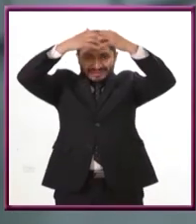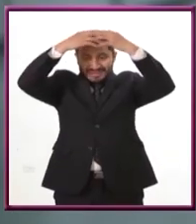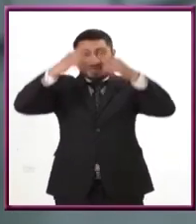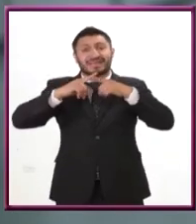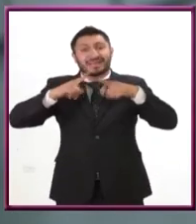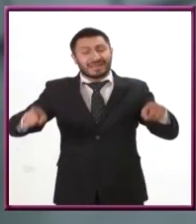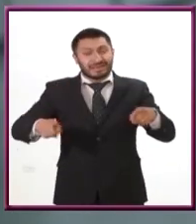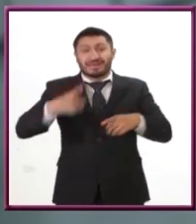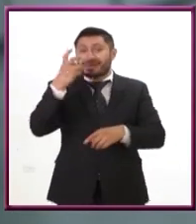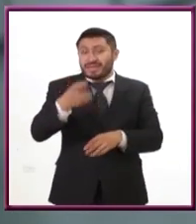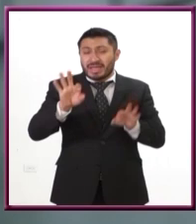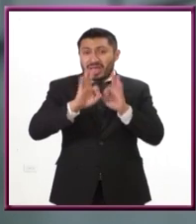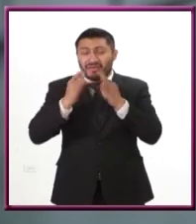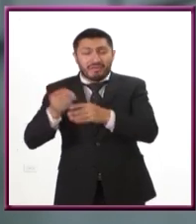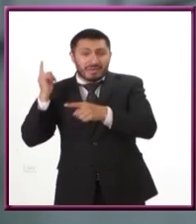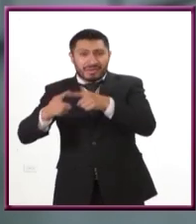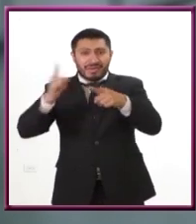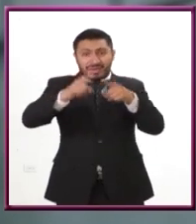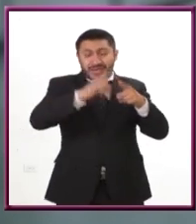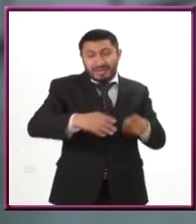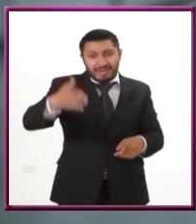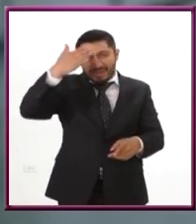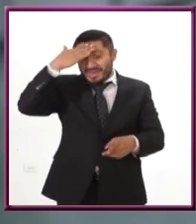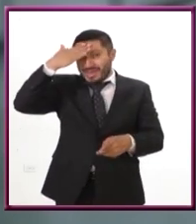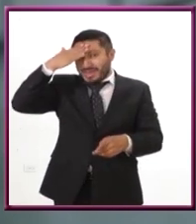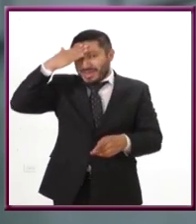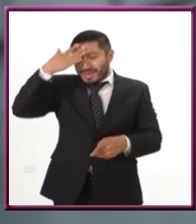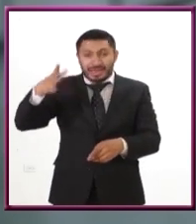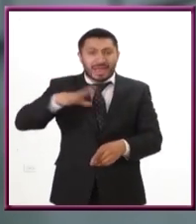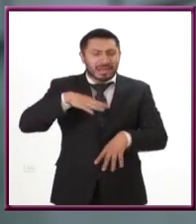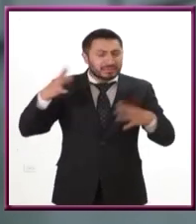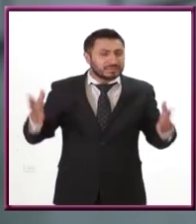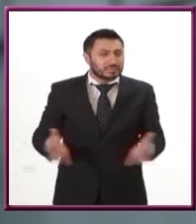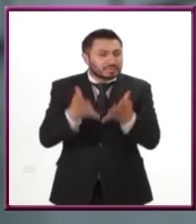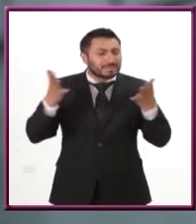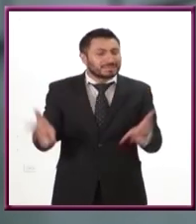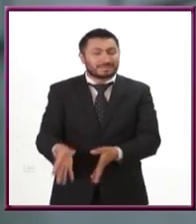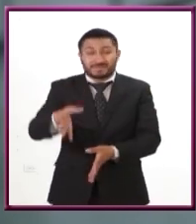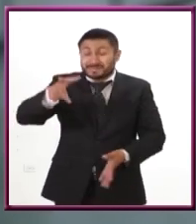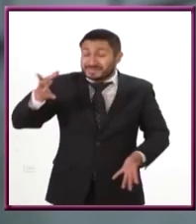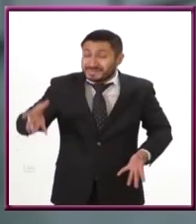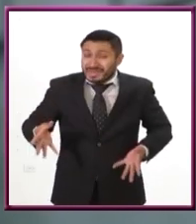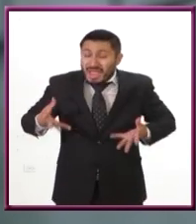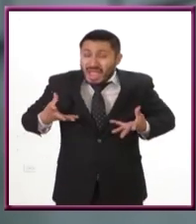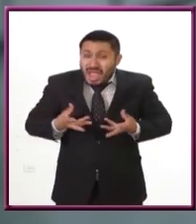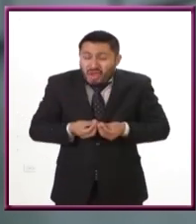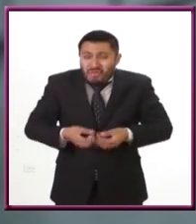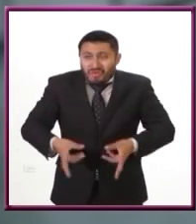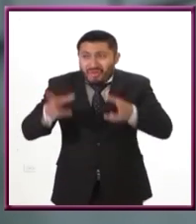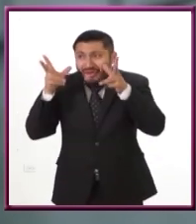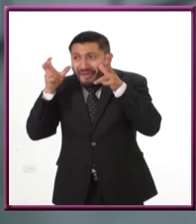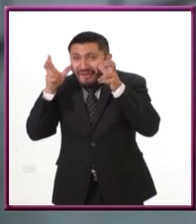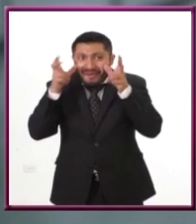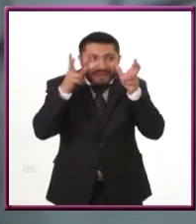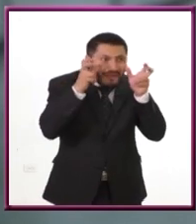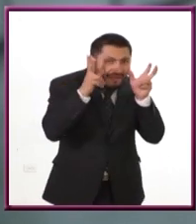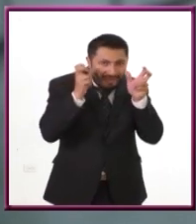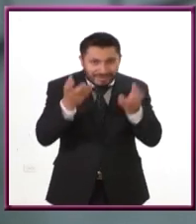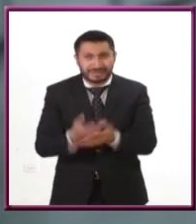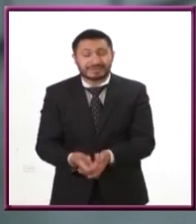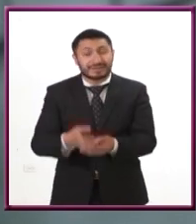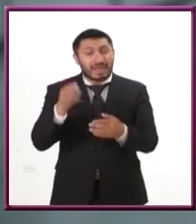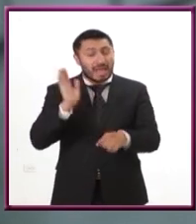distintos. Esta diversidad de cerebros o mentes nos enriquece porque nos permite aprender de unos y de